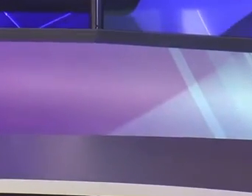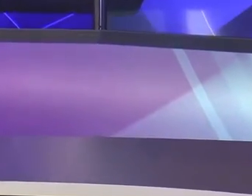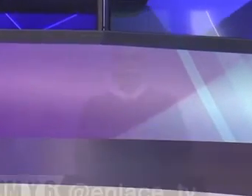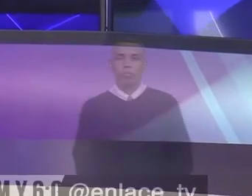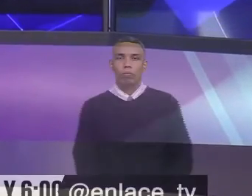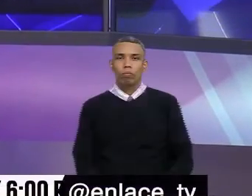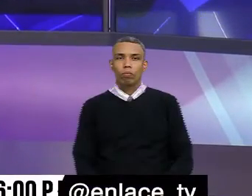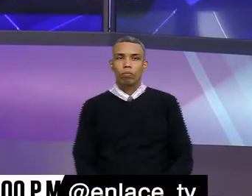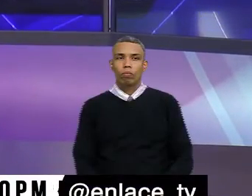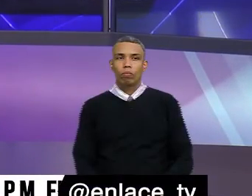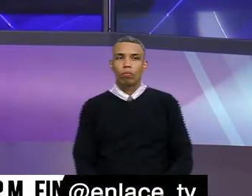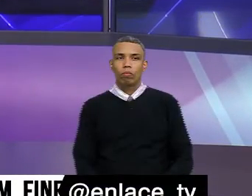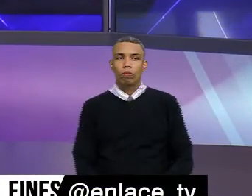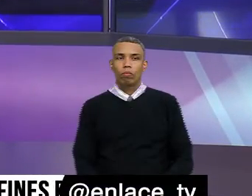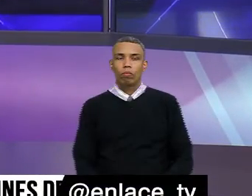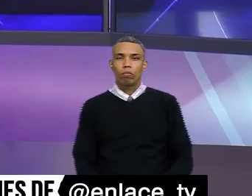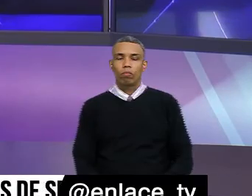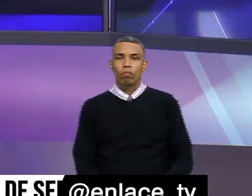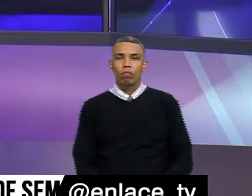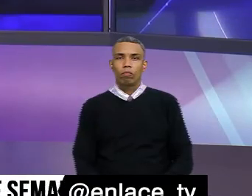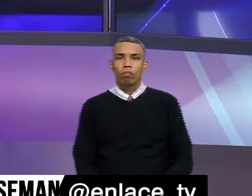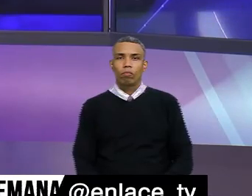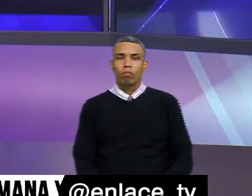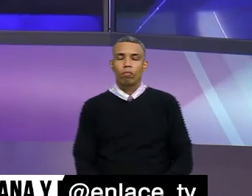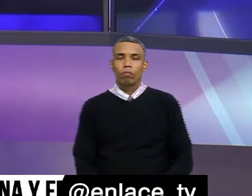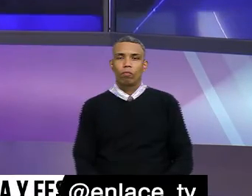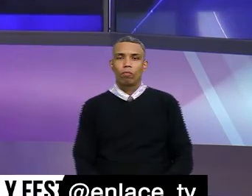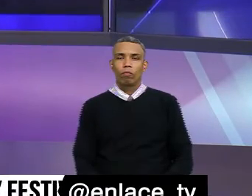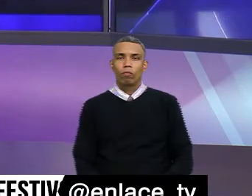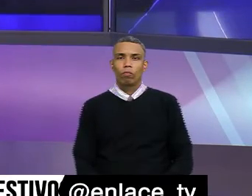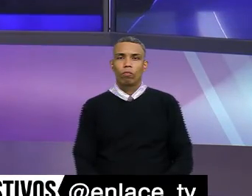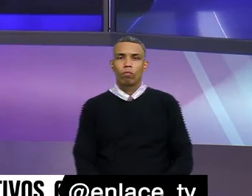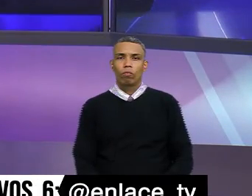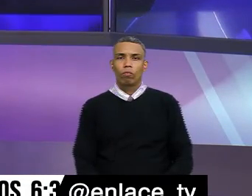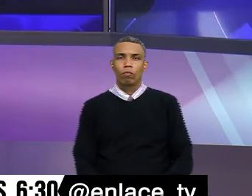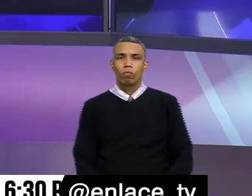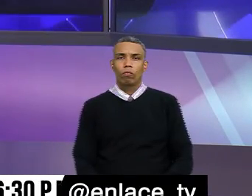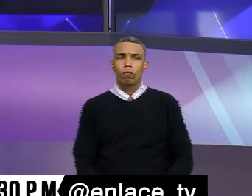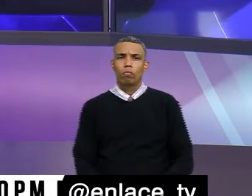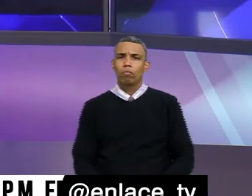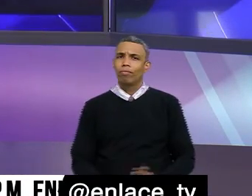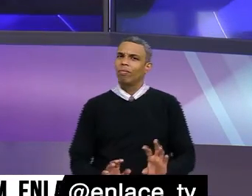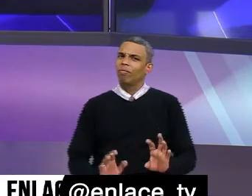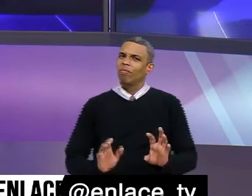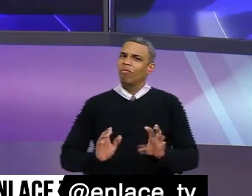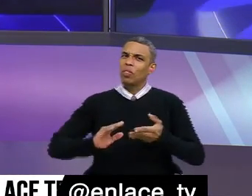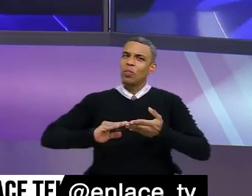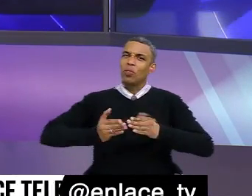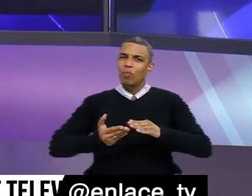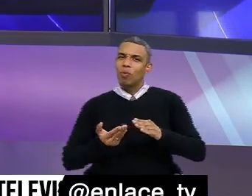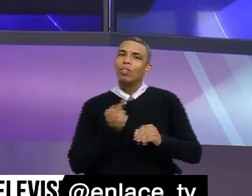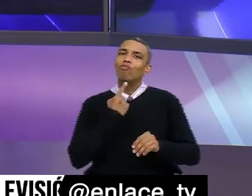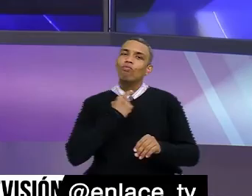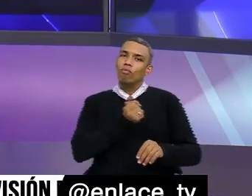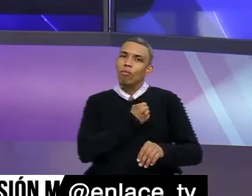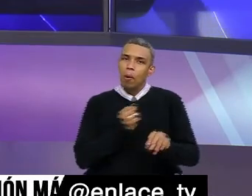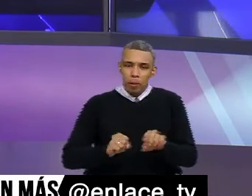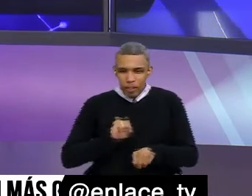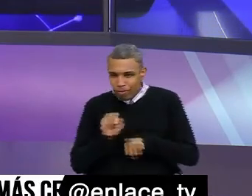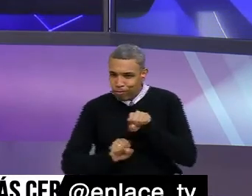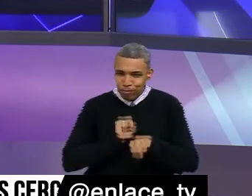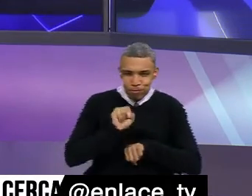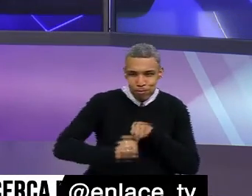Iniciamos con el desarrollo de la información. Una grave denuncia han hecho conocer practicantes de mountain bike en la ciudad. Desconocidos les han asaltado en sus